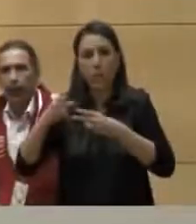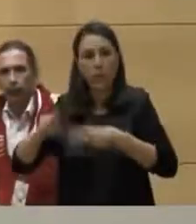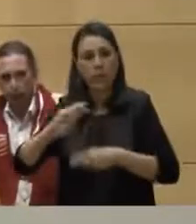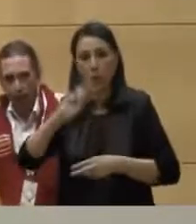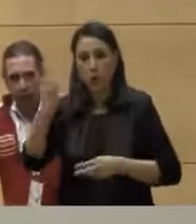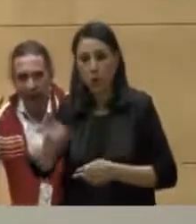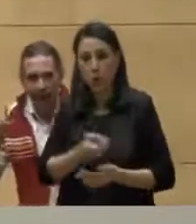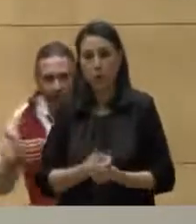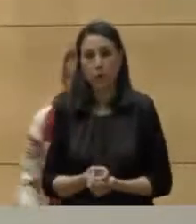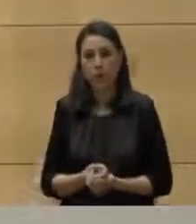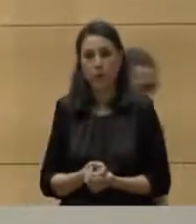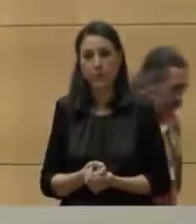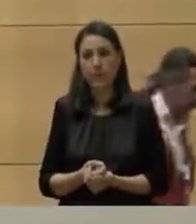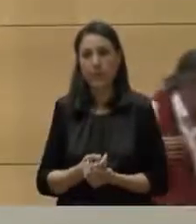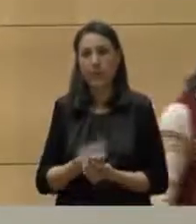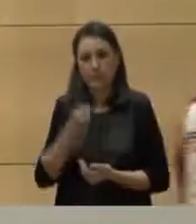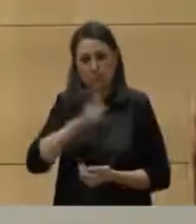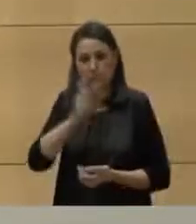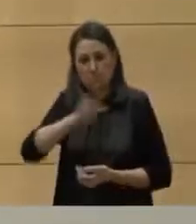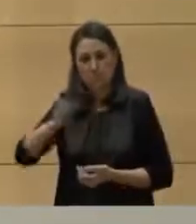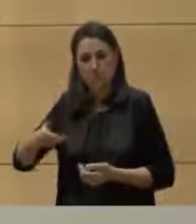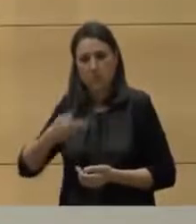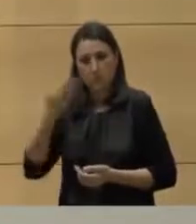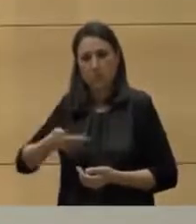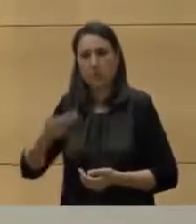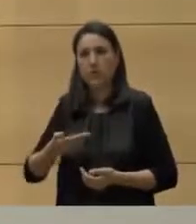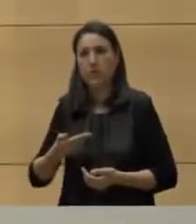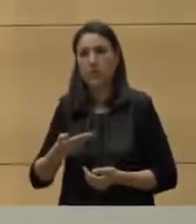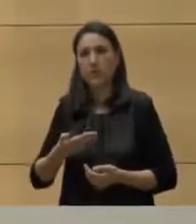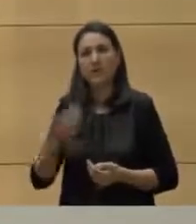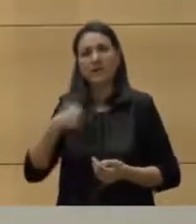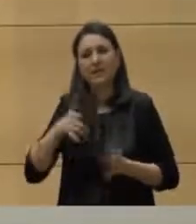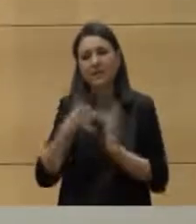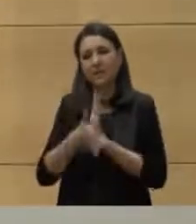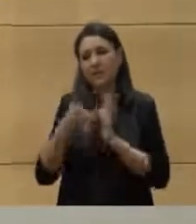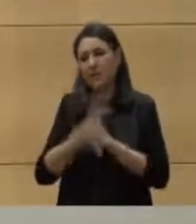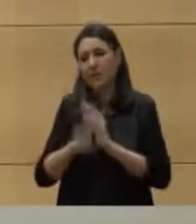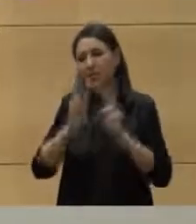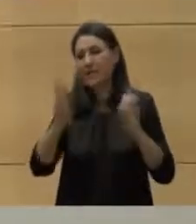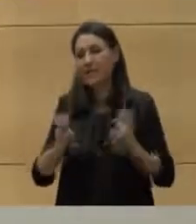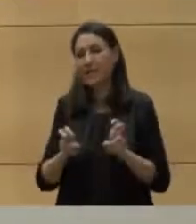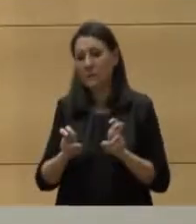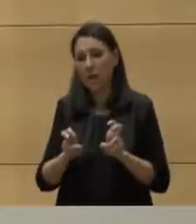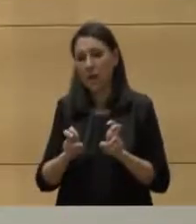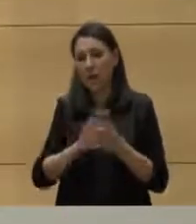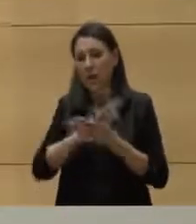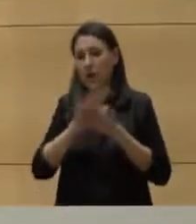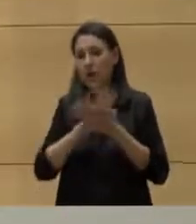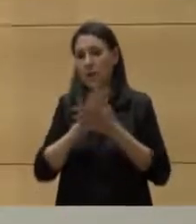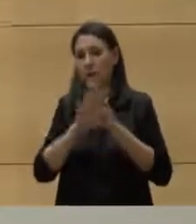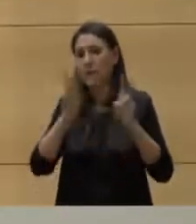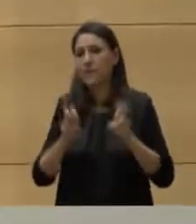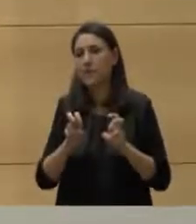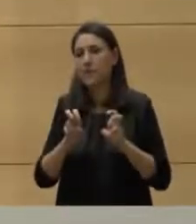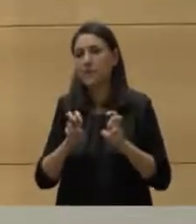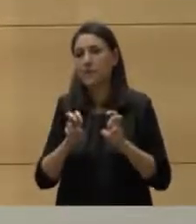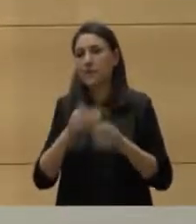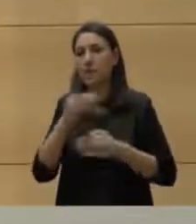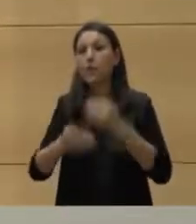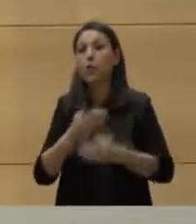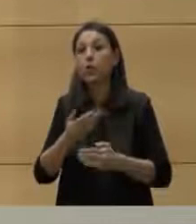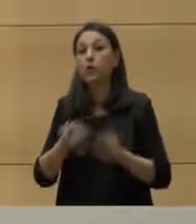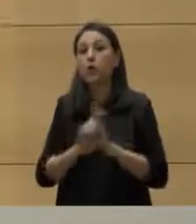e incluso personalidades, se está hablando de ese proceso constituyente. Desde los que se llaman o se